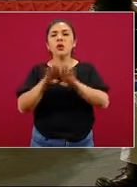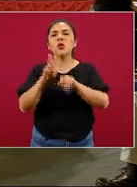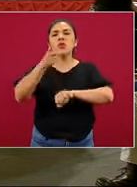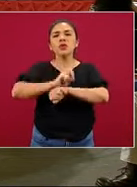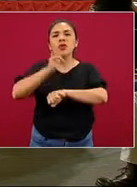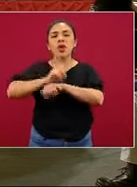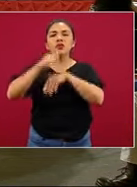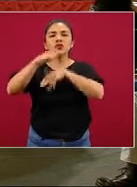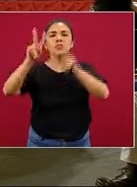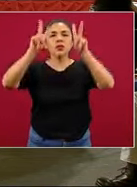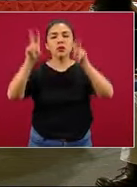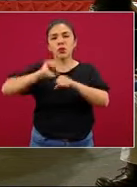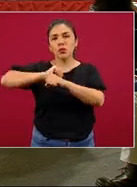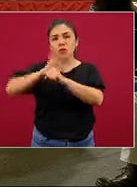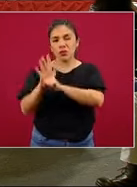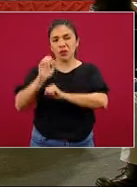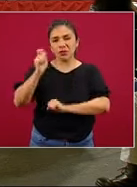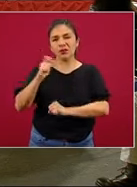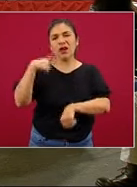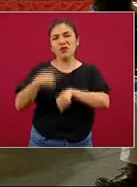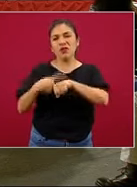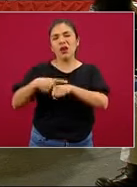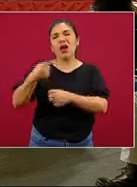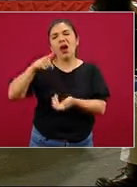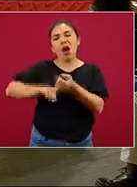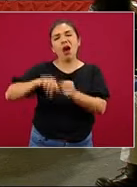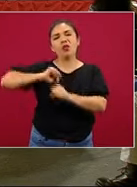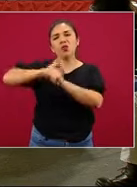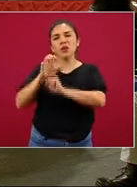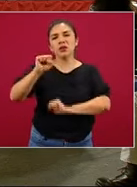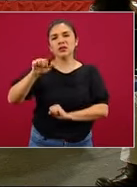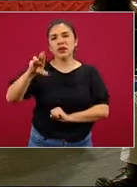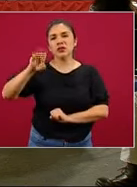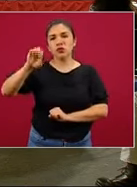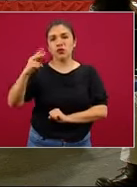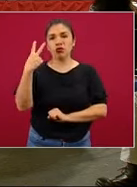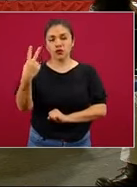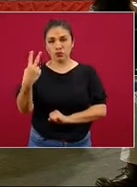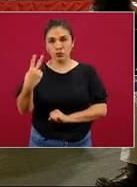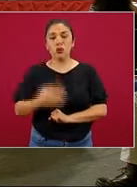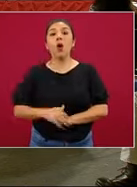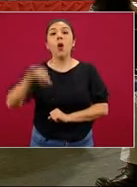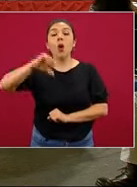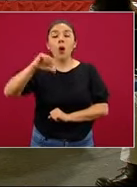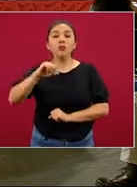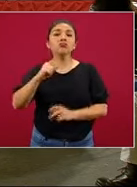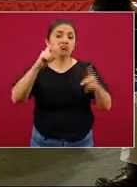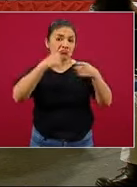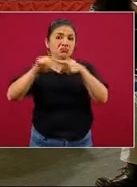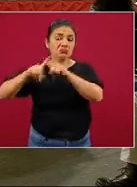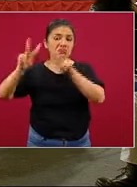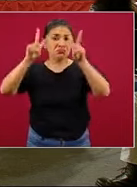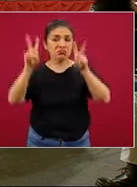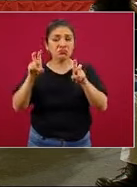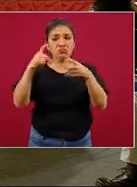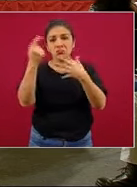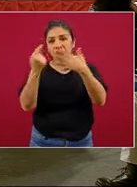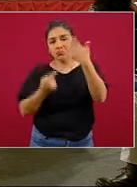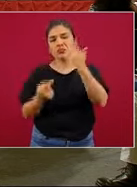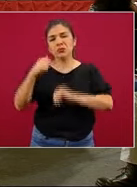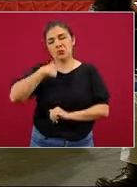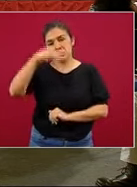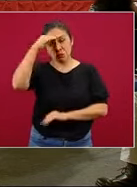sobre COVID-19, la pandemia causada por coronavirus SARS-CoV-2. Hoy tenemos varios elementos que